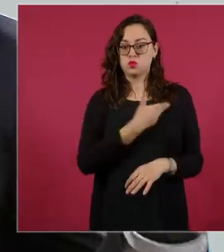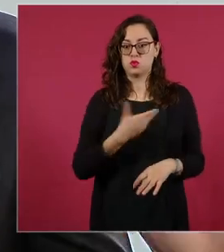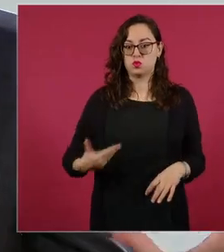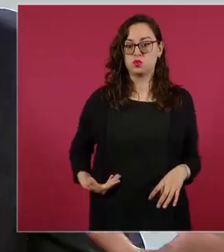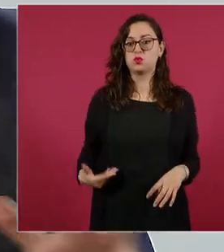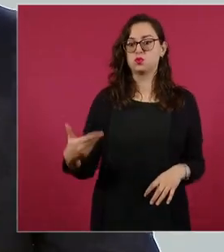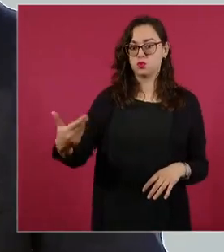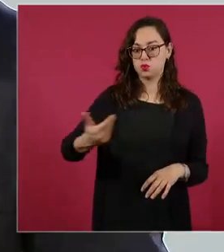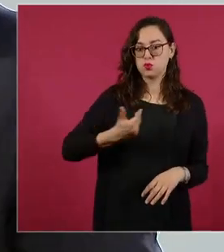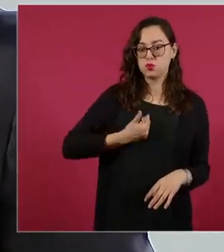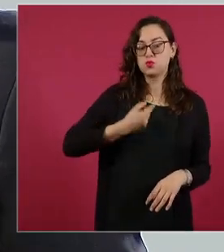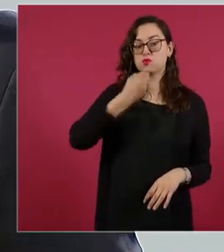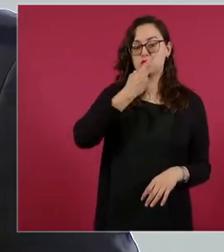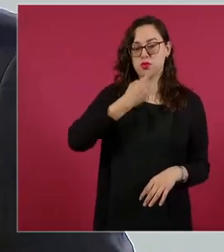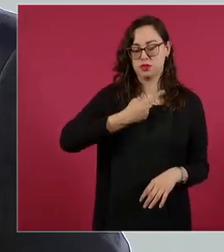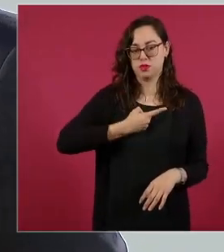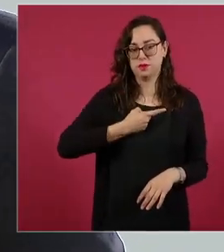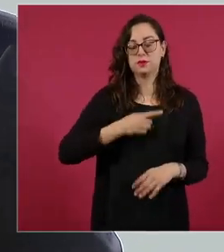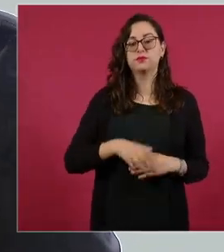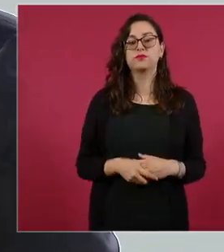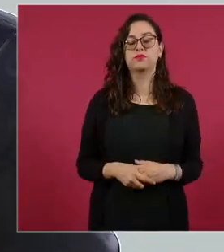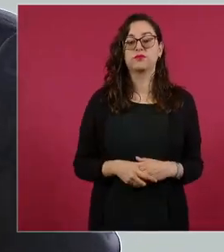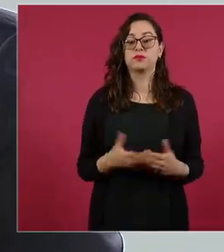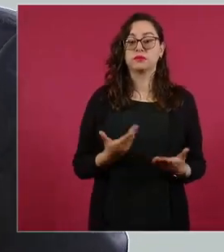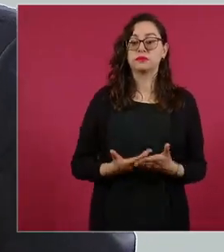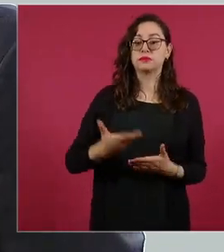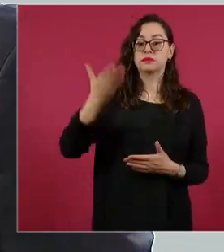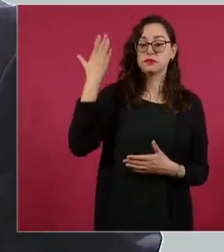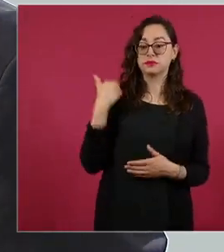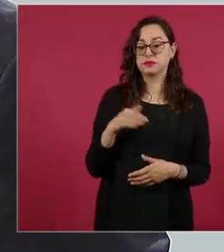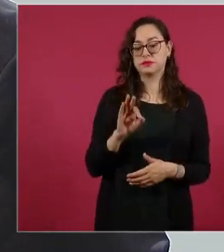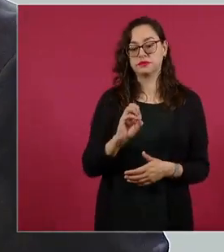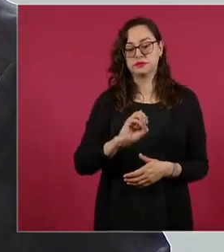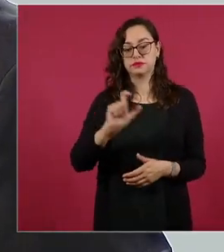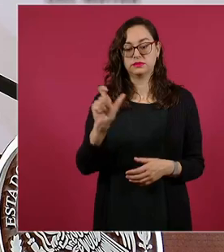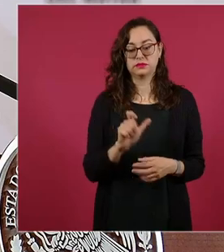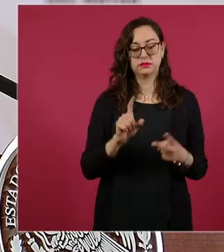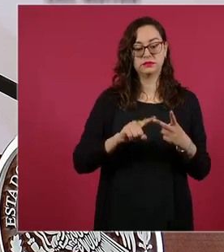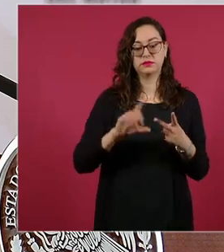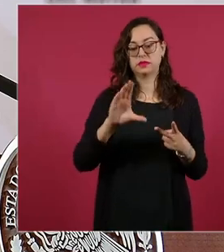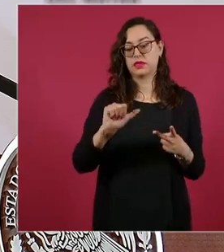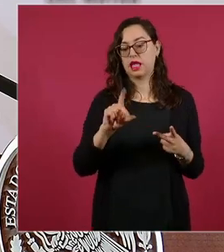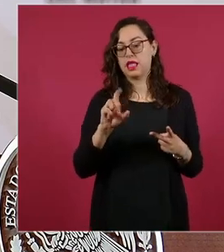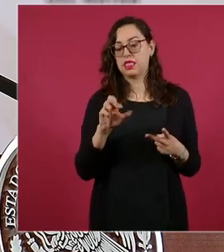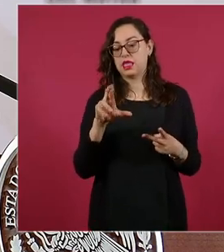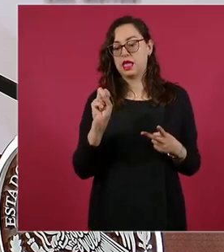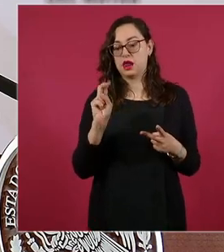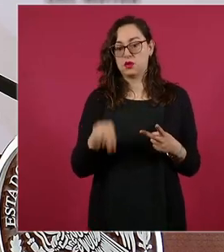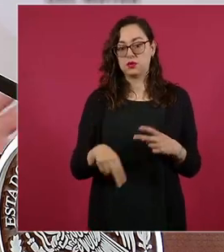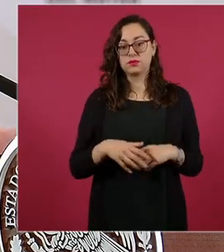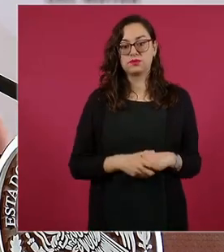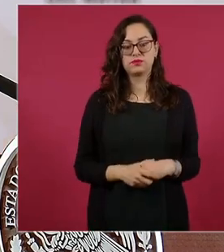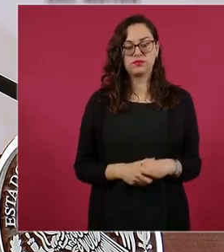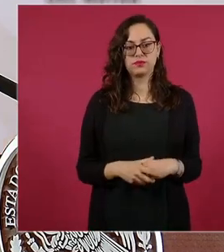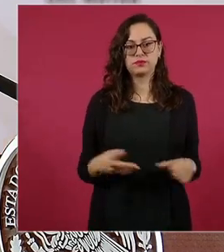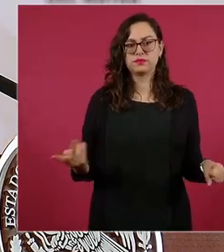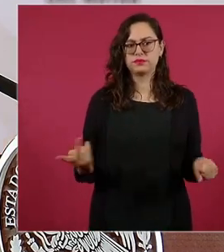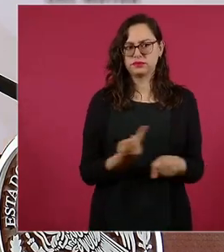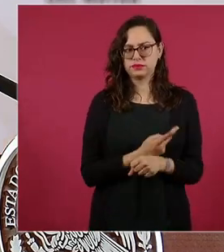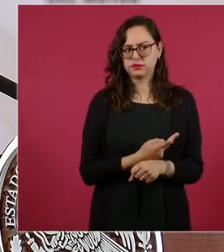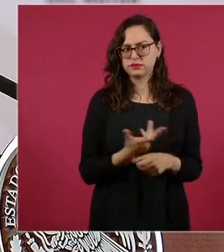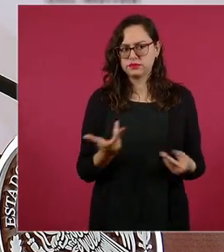fenómenos que vimos en la época de Fox o Calderón es que las desarrolladoras inmobiliarias vendían casas sin servicios,